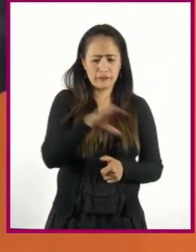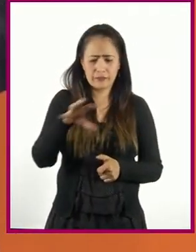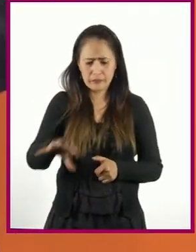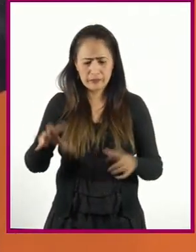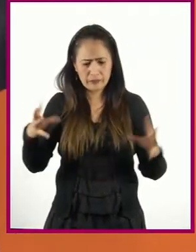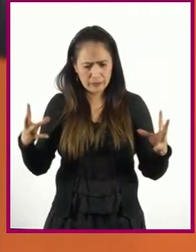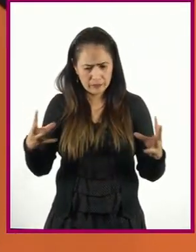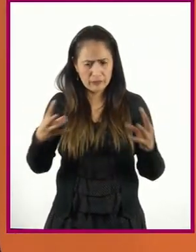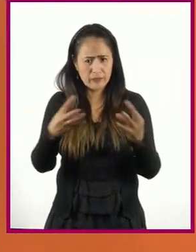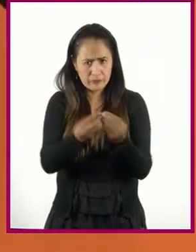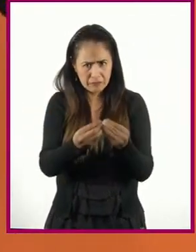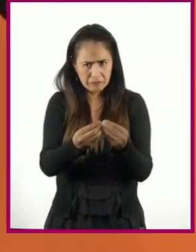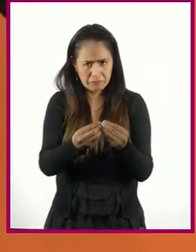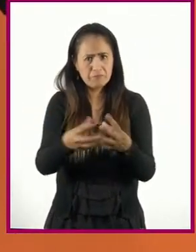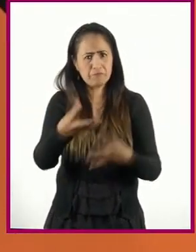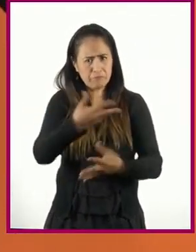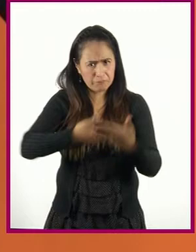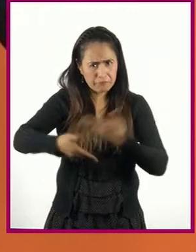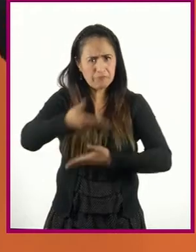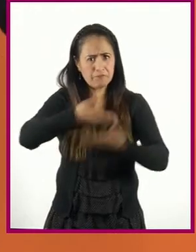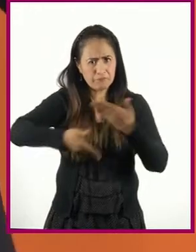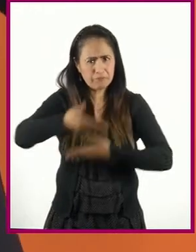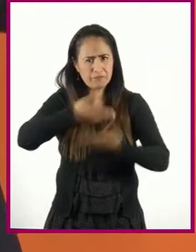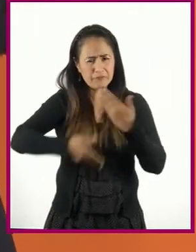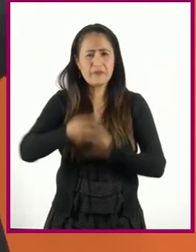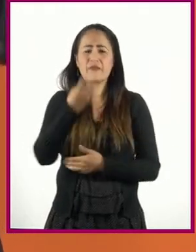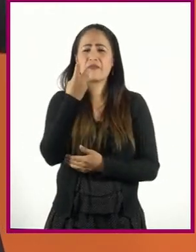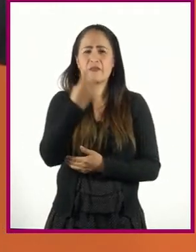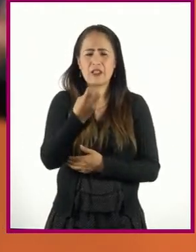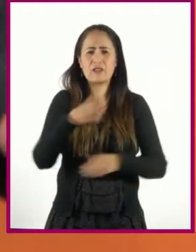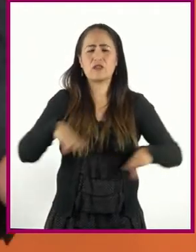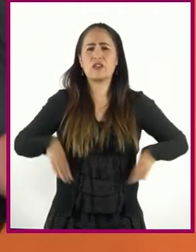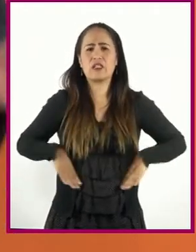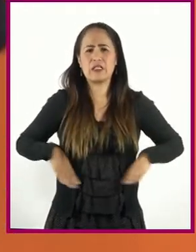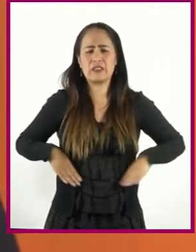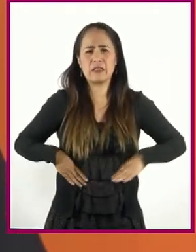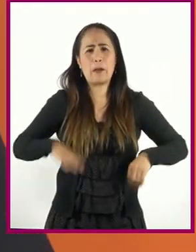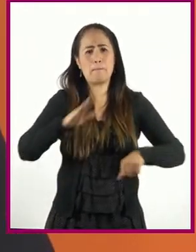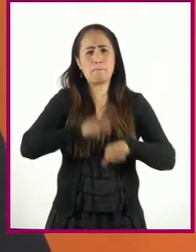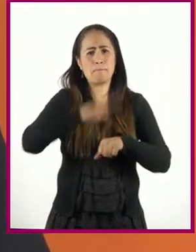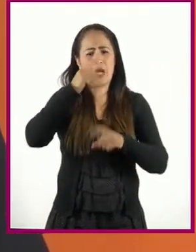cargas eléctricas y esta característica es la que les permite aumentar